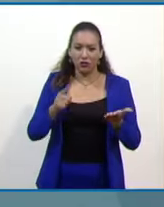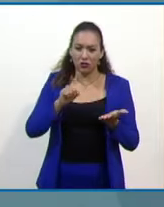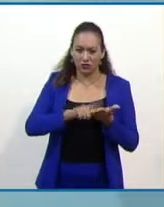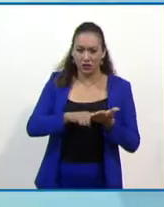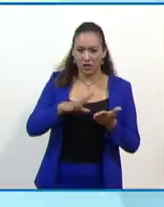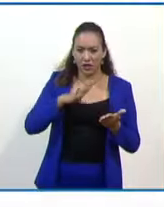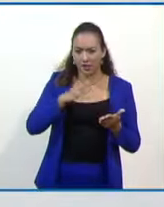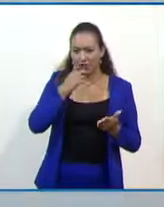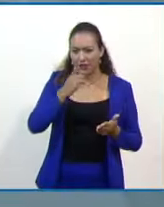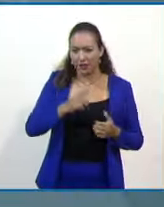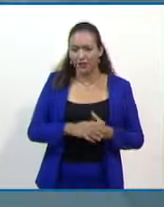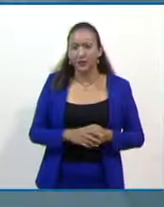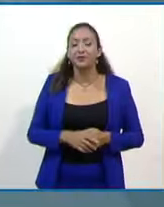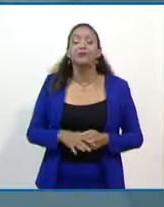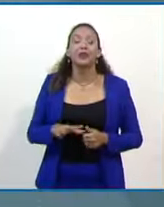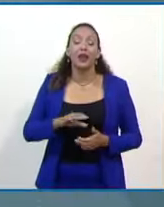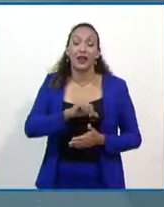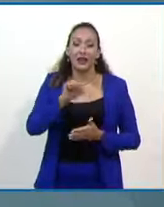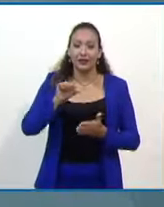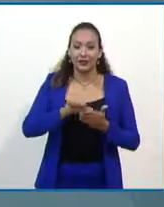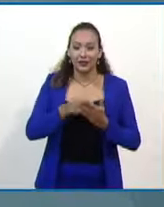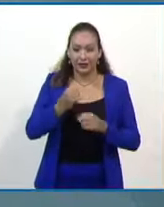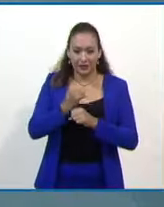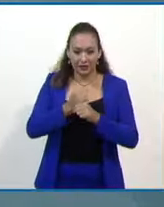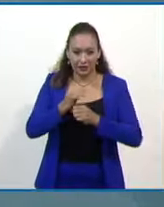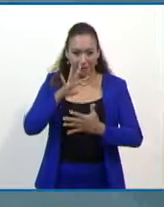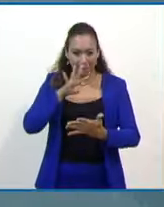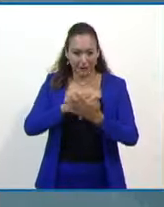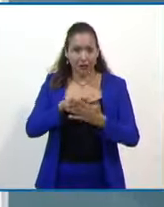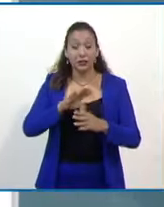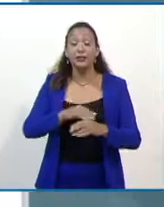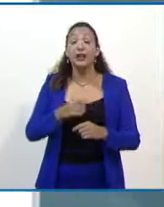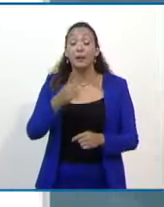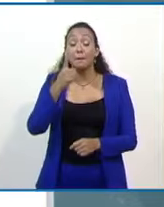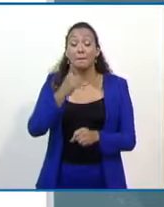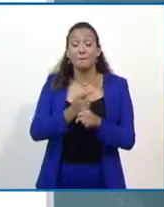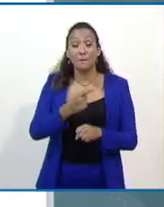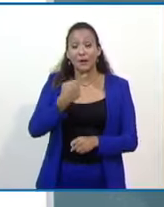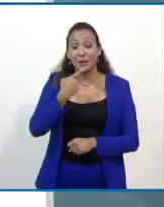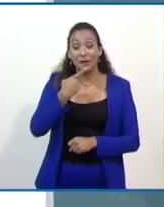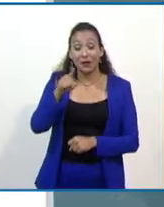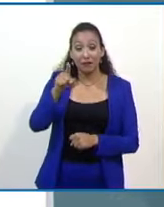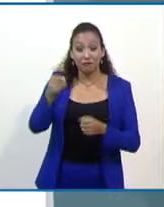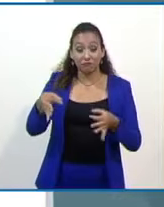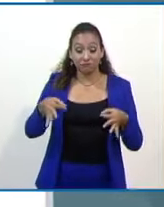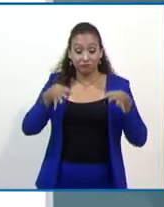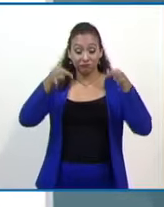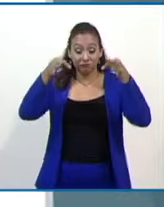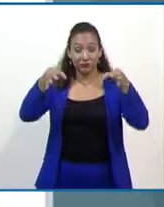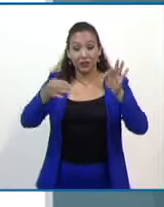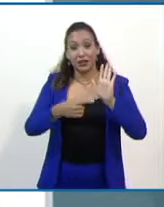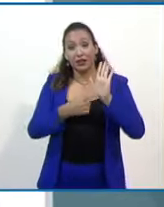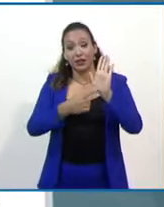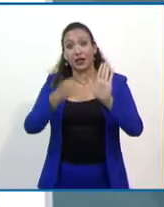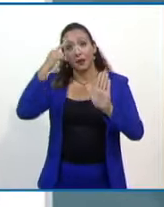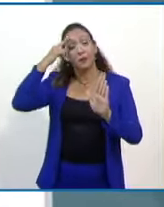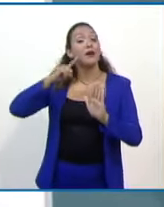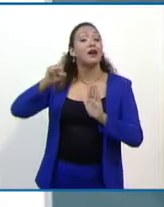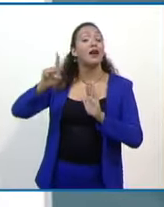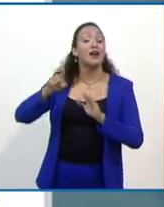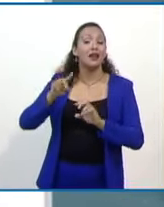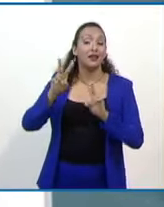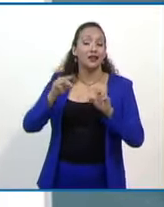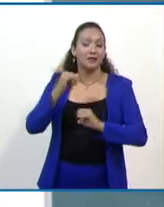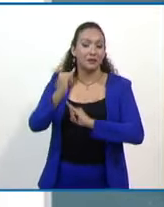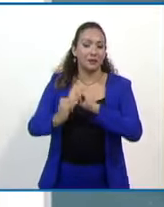otra parte, el Centro de Estudios Penales presentó la primera queja en contra de dicha reforma ante instancias internacionales.